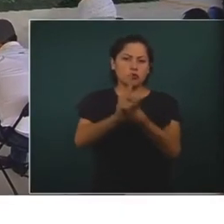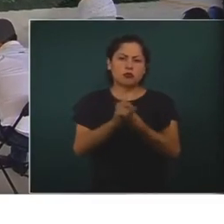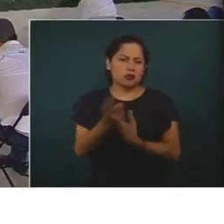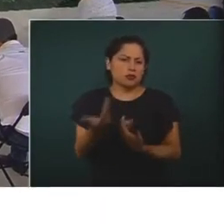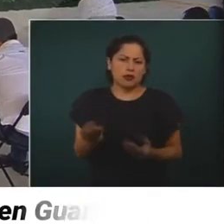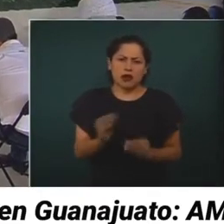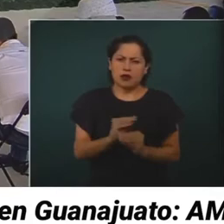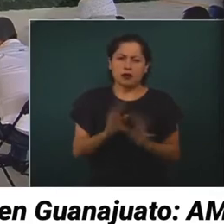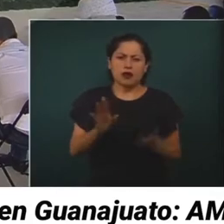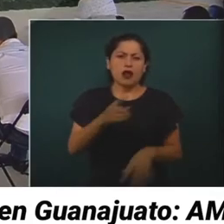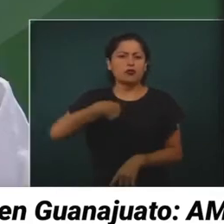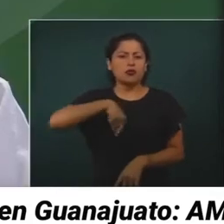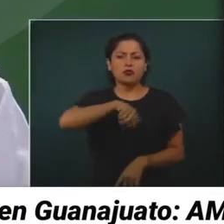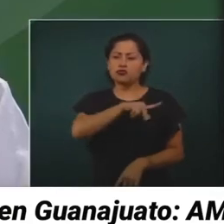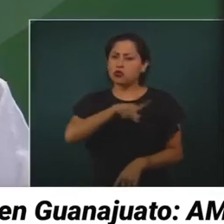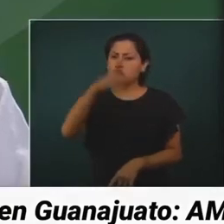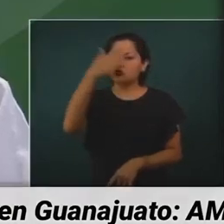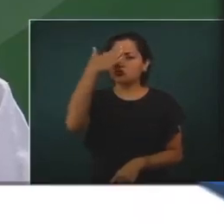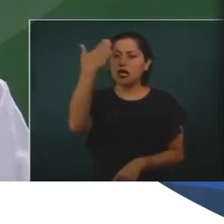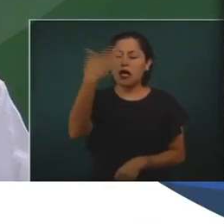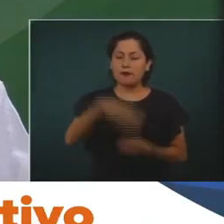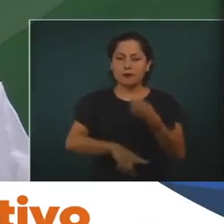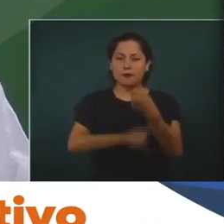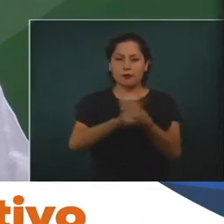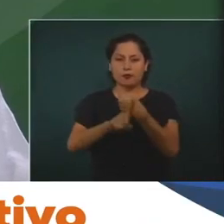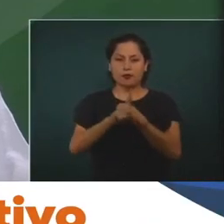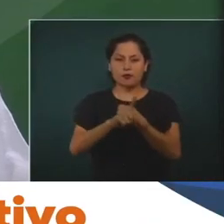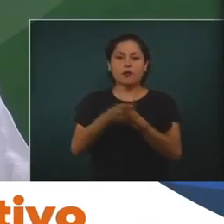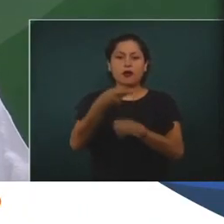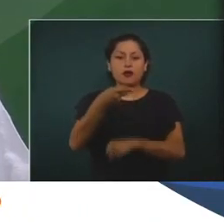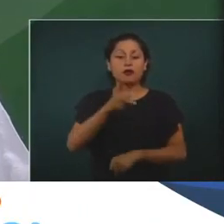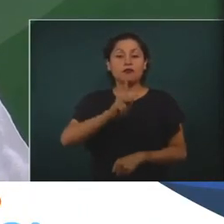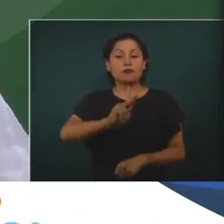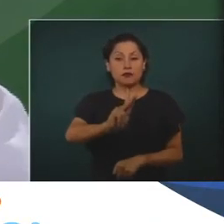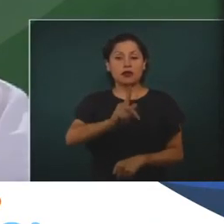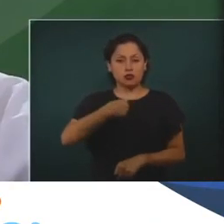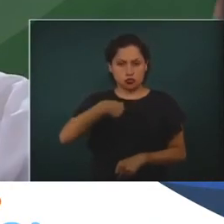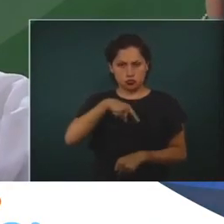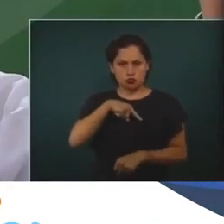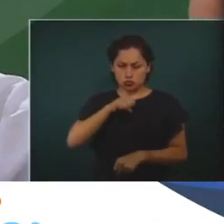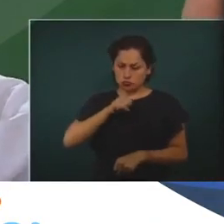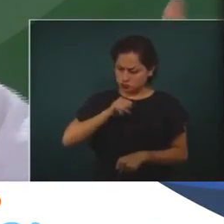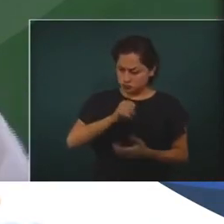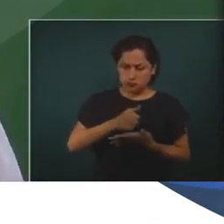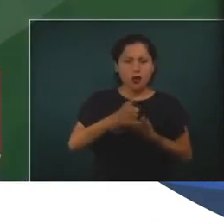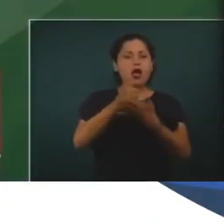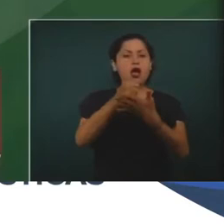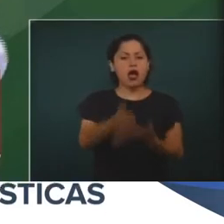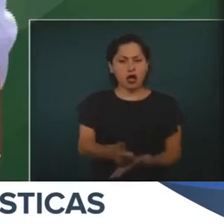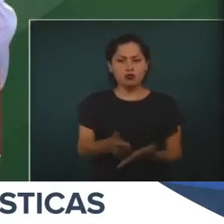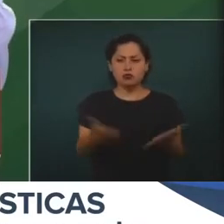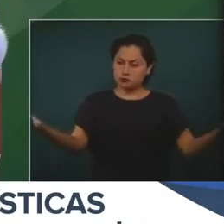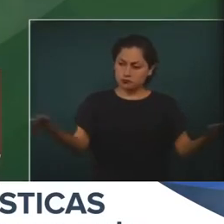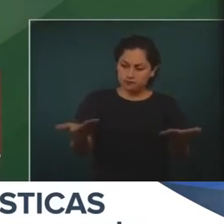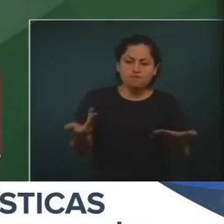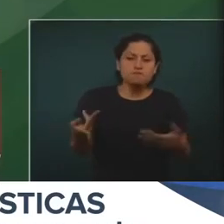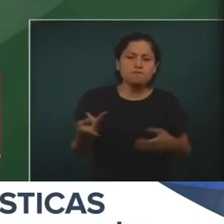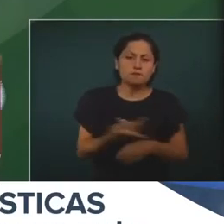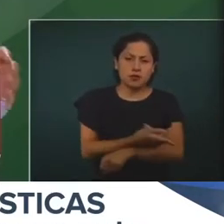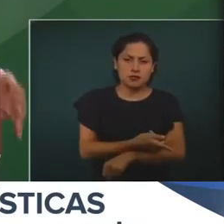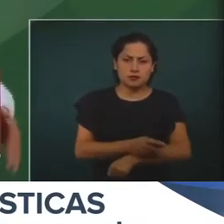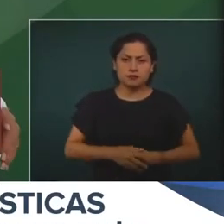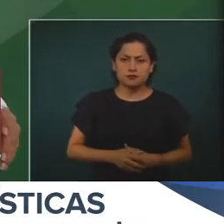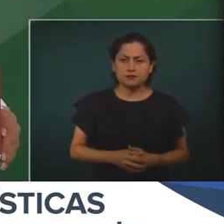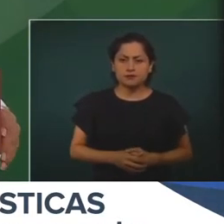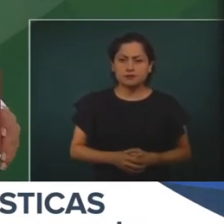La captura de José Antonio Yepes, mejor conocido como El Marro, ha logrado la disminución de los homicidios en Guanajuato. Así lo dio a conocer